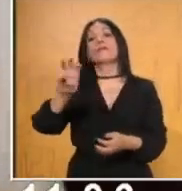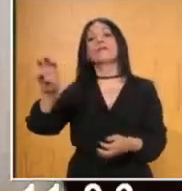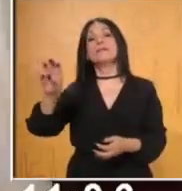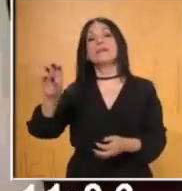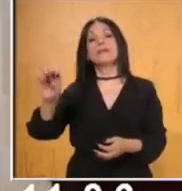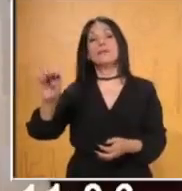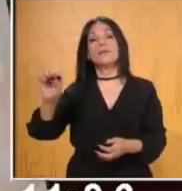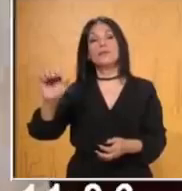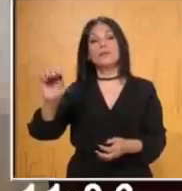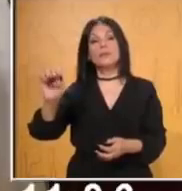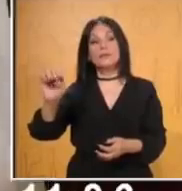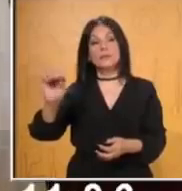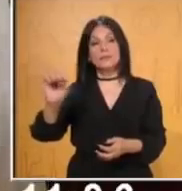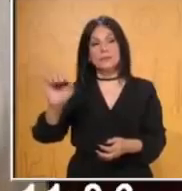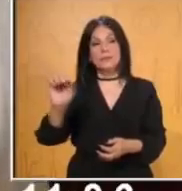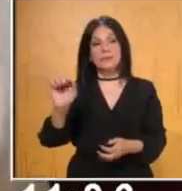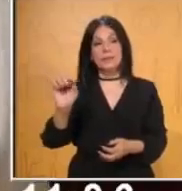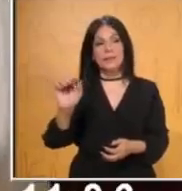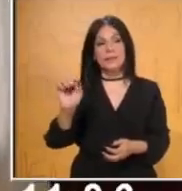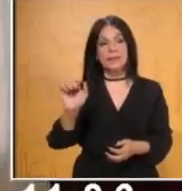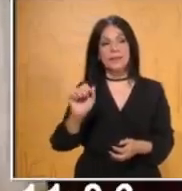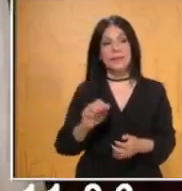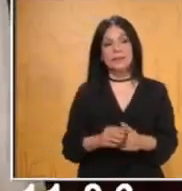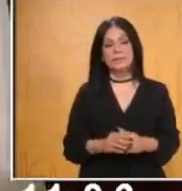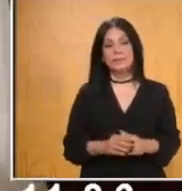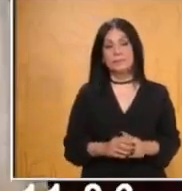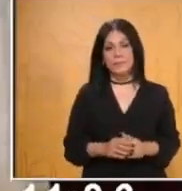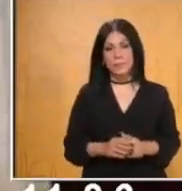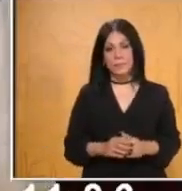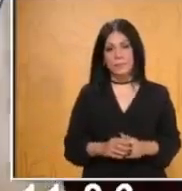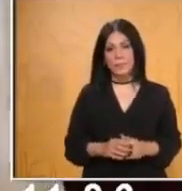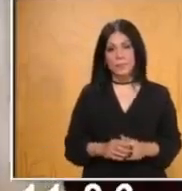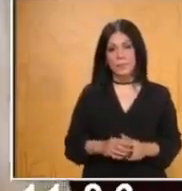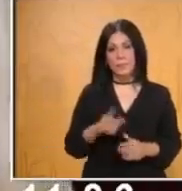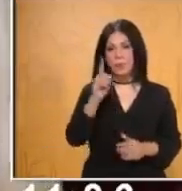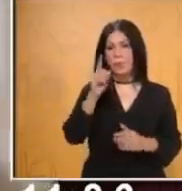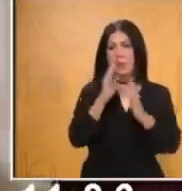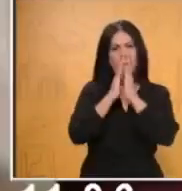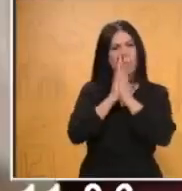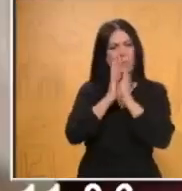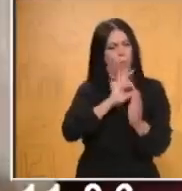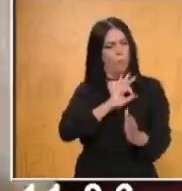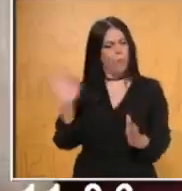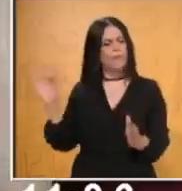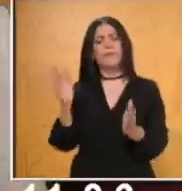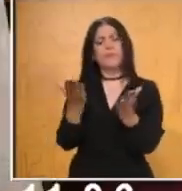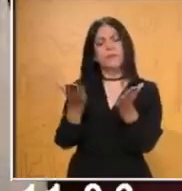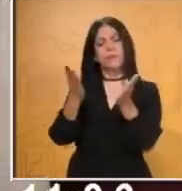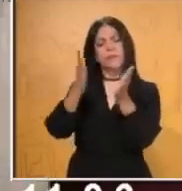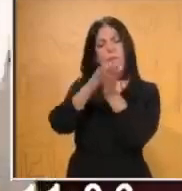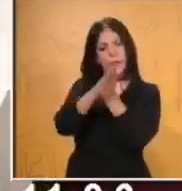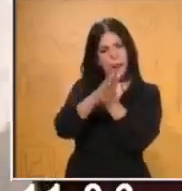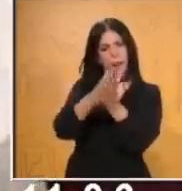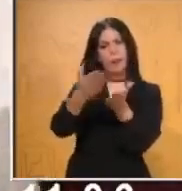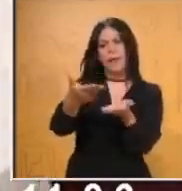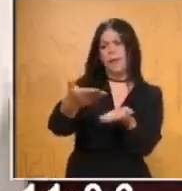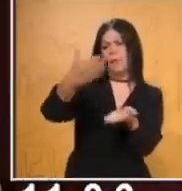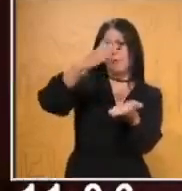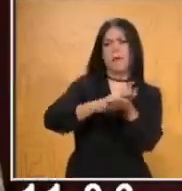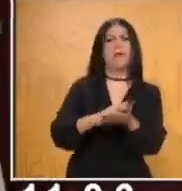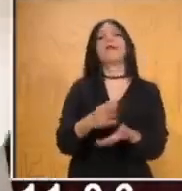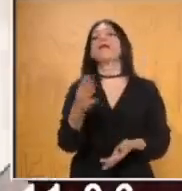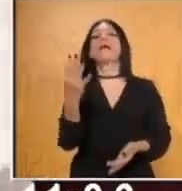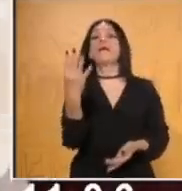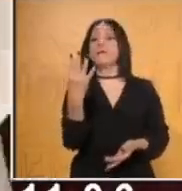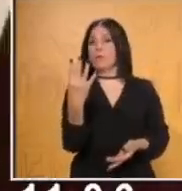¿Sí? Muy bien. En la instrucción que te acabo de dar, te pedí que doblara la figura en cuatro partes iguales.